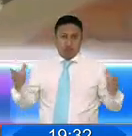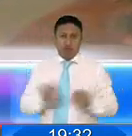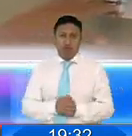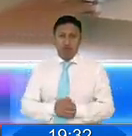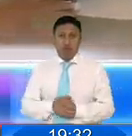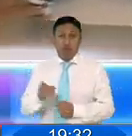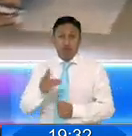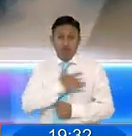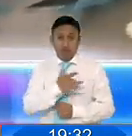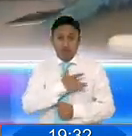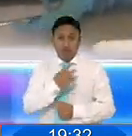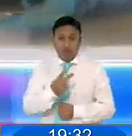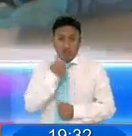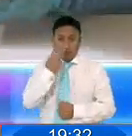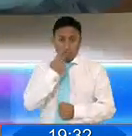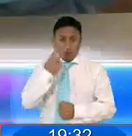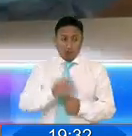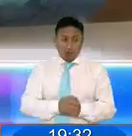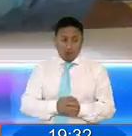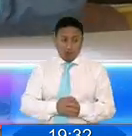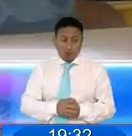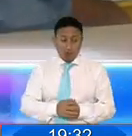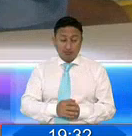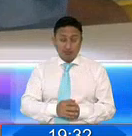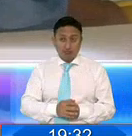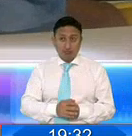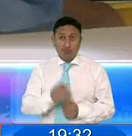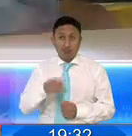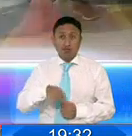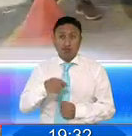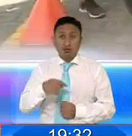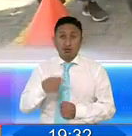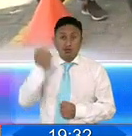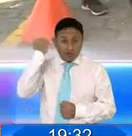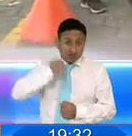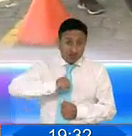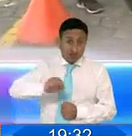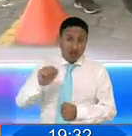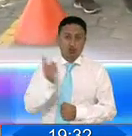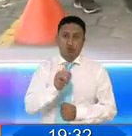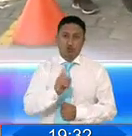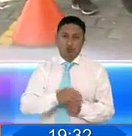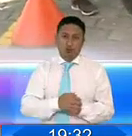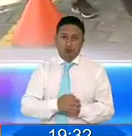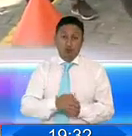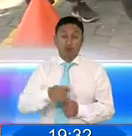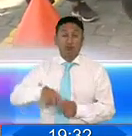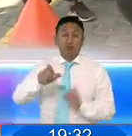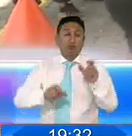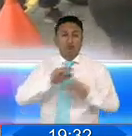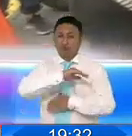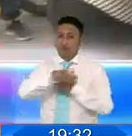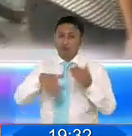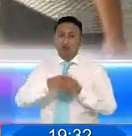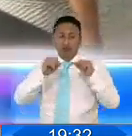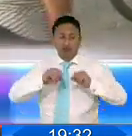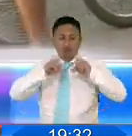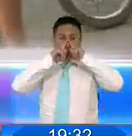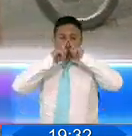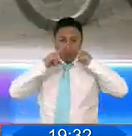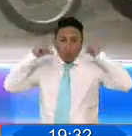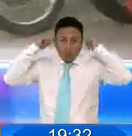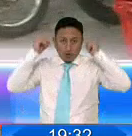tiene síntomas respiratorios, no se le recomienda hacer el viaje. Recuerden que de todos modos, todas las personas tienen que usar